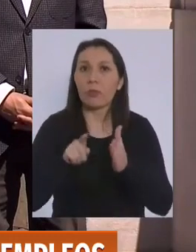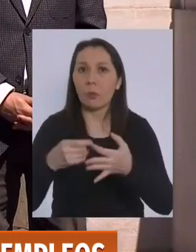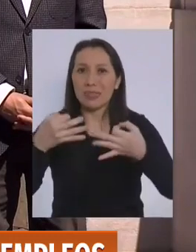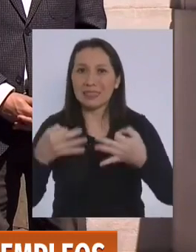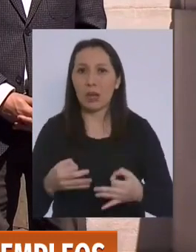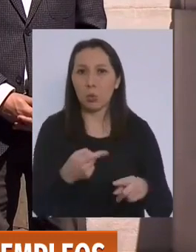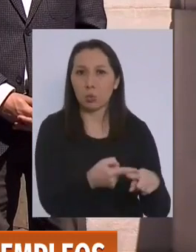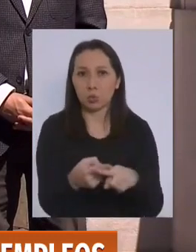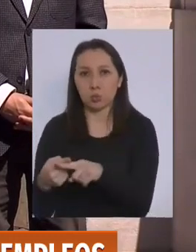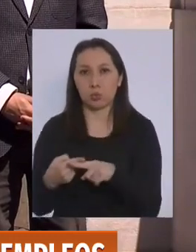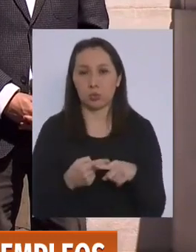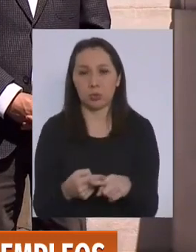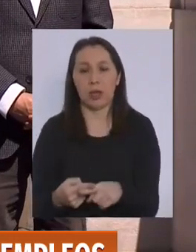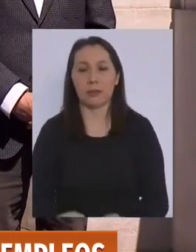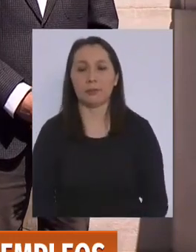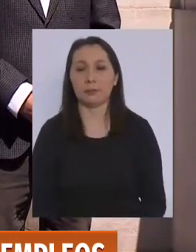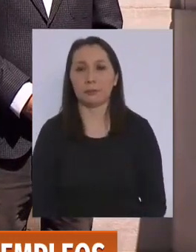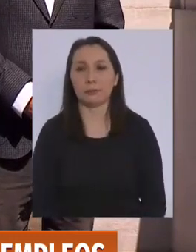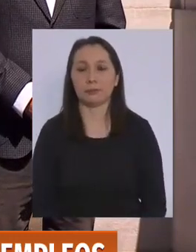de seguridad social.